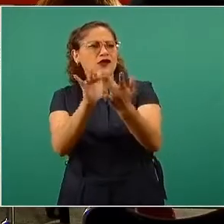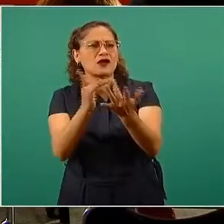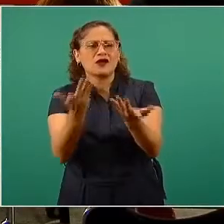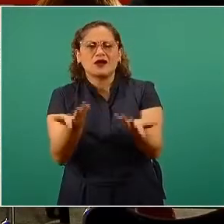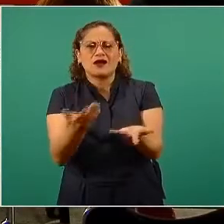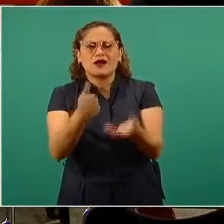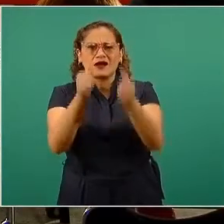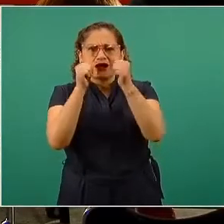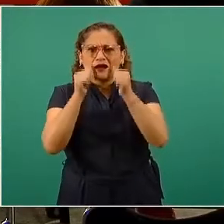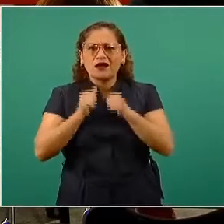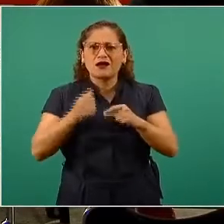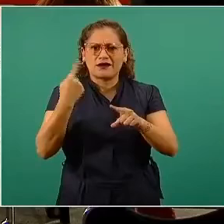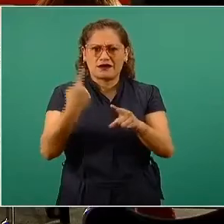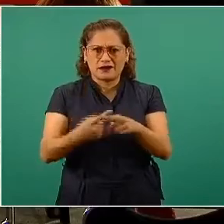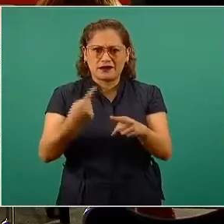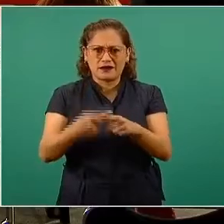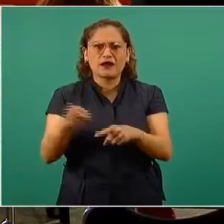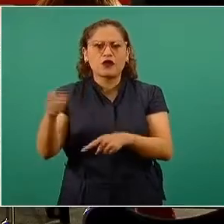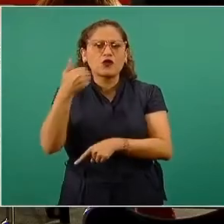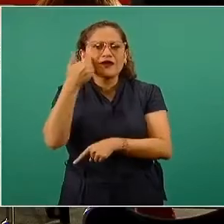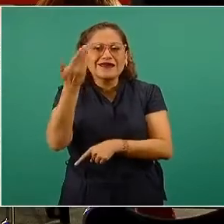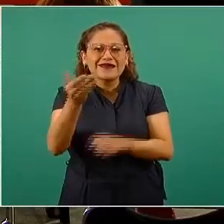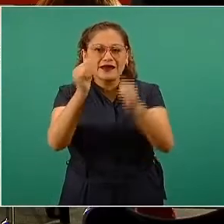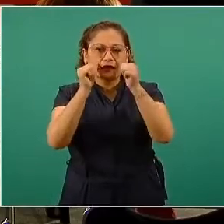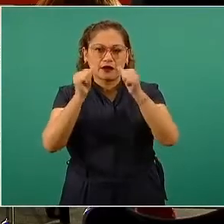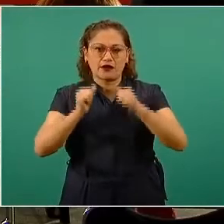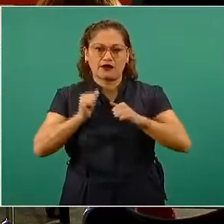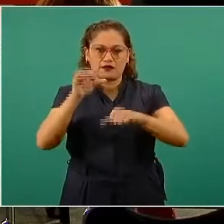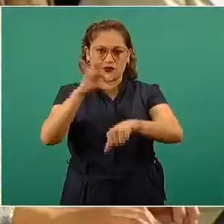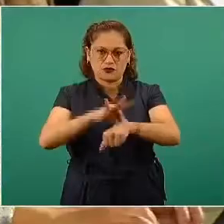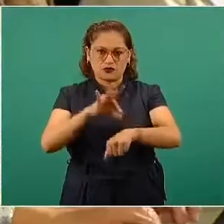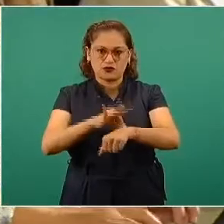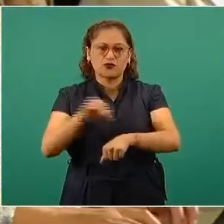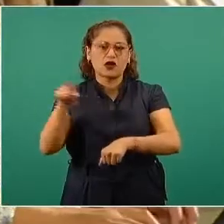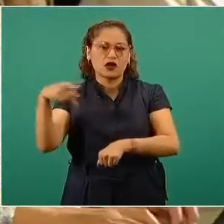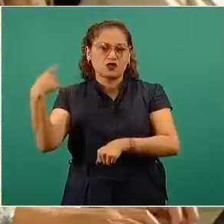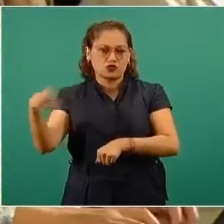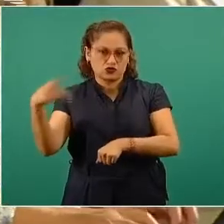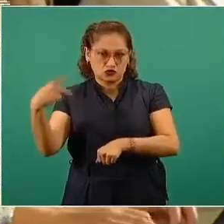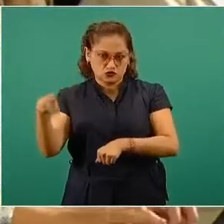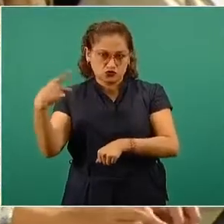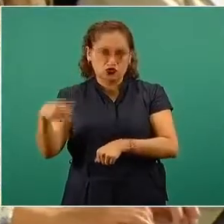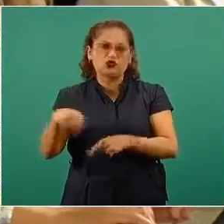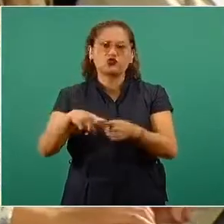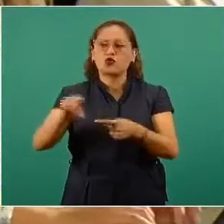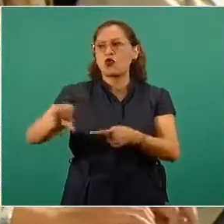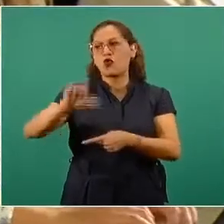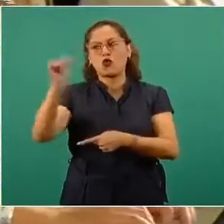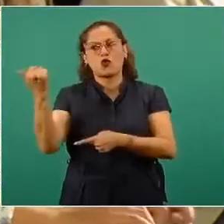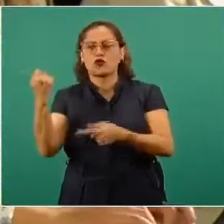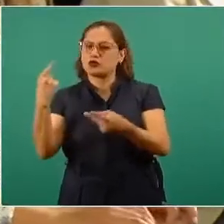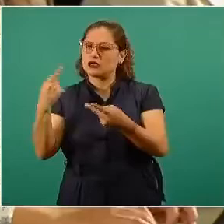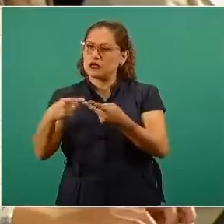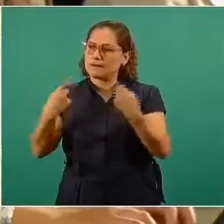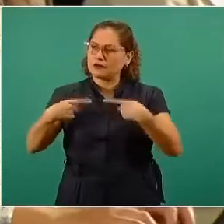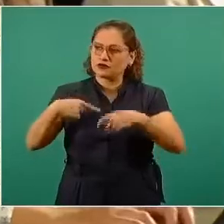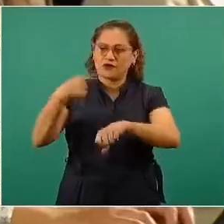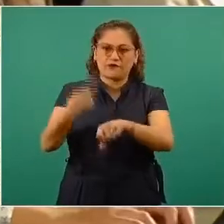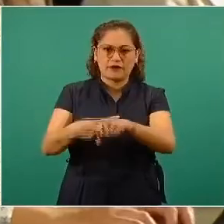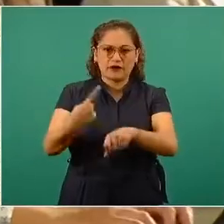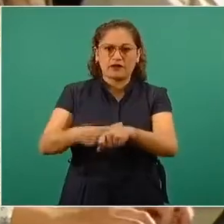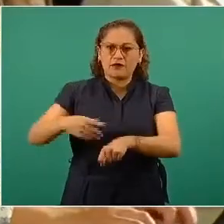pues ellos dicen, ya se nos den atención. Y estamos hablando no solamente de esto, también estamos hablando de personas con insuficiencia renal, estamos hablando de